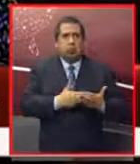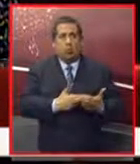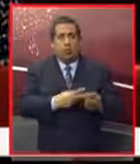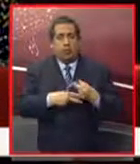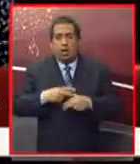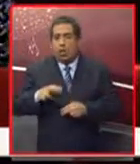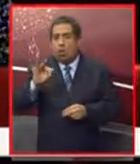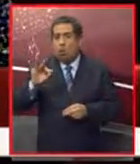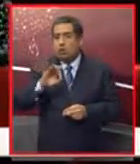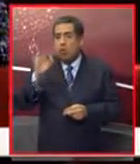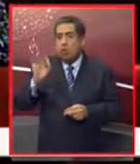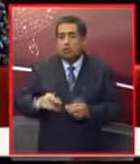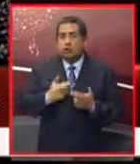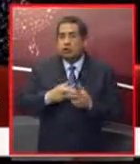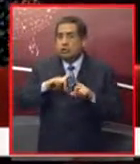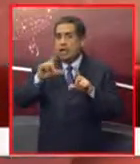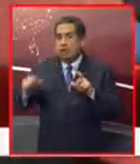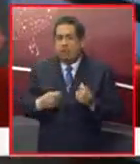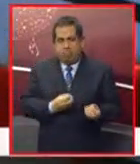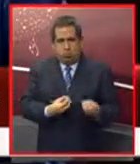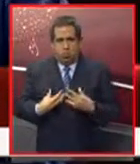40% de la producción nacional.